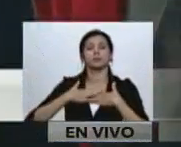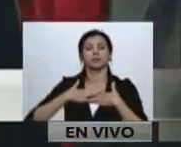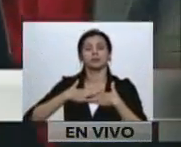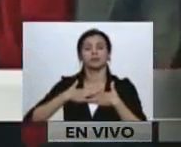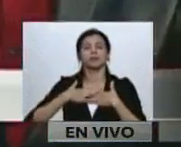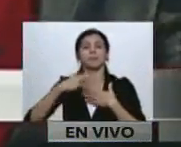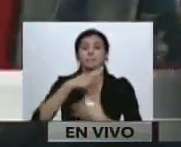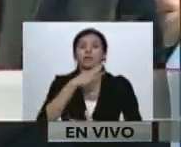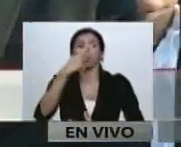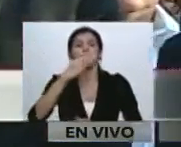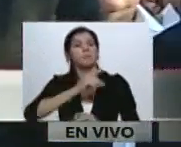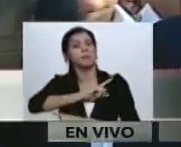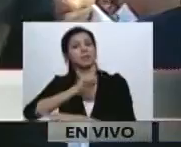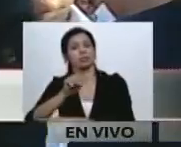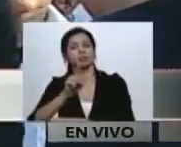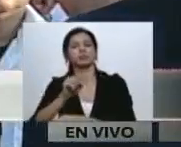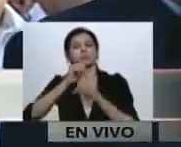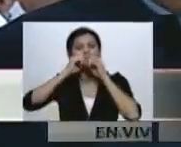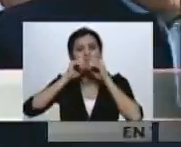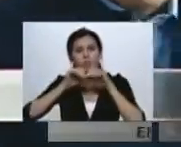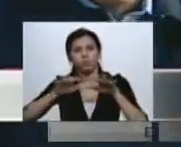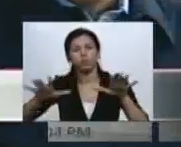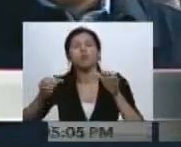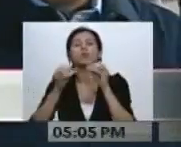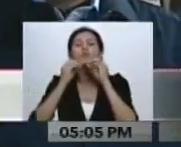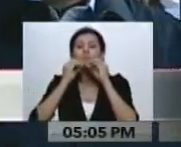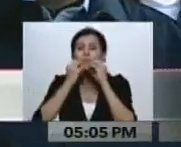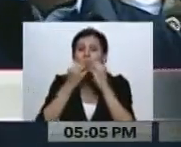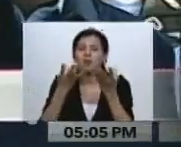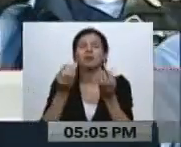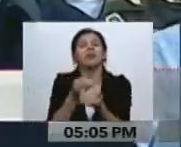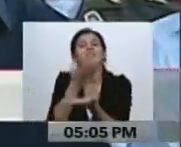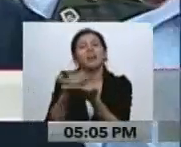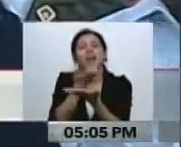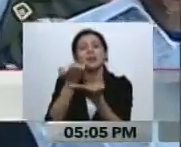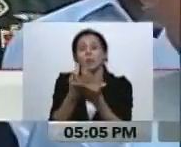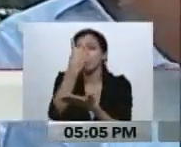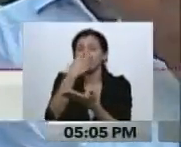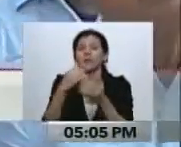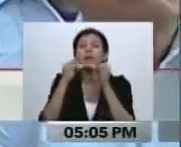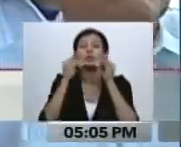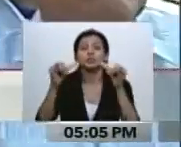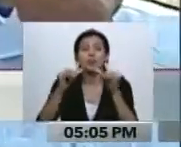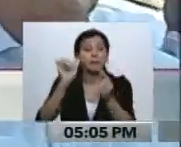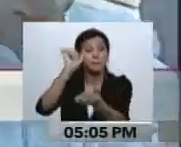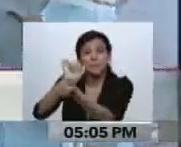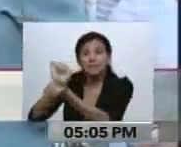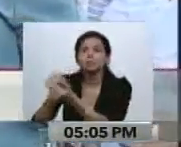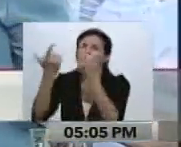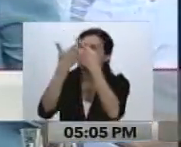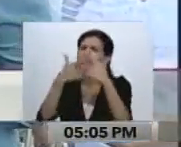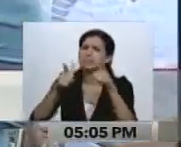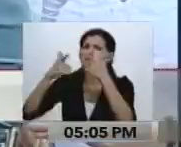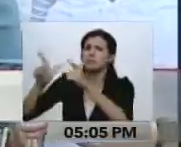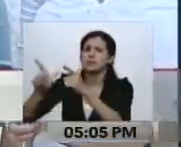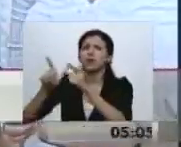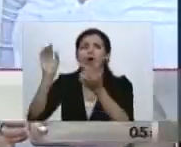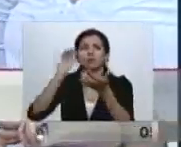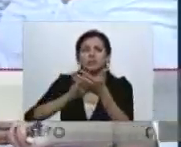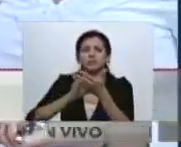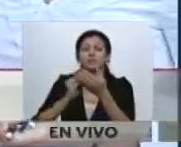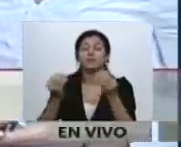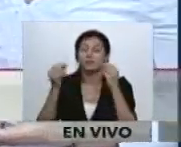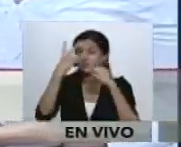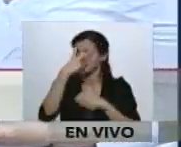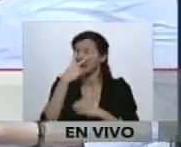y me envió para dar buenas noticias a los pobres, para anunciar libertad a los prisioneros, para devolverles la